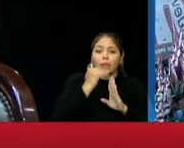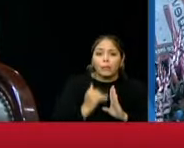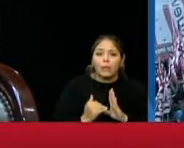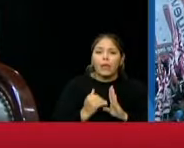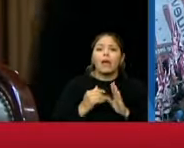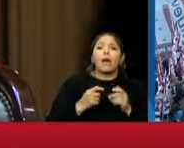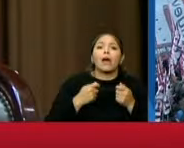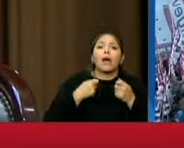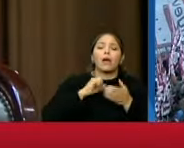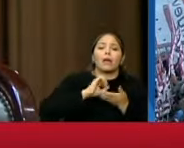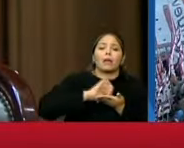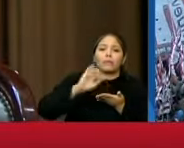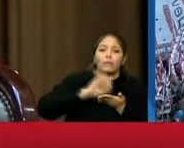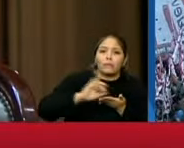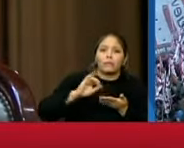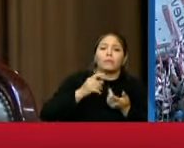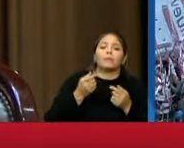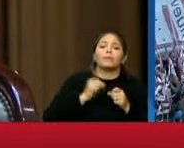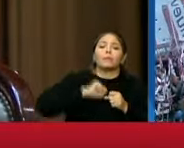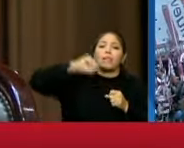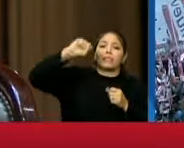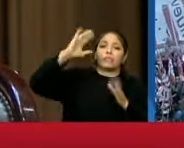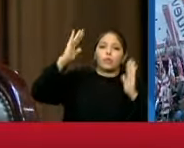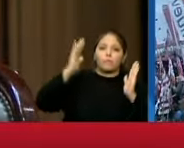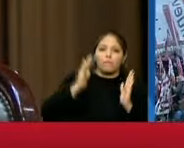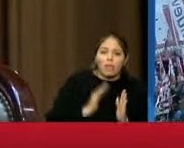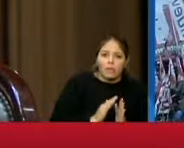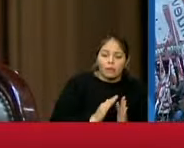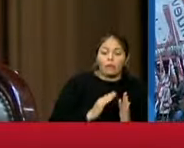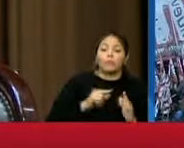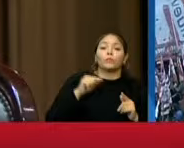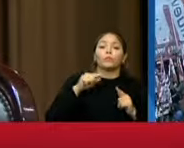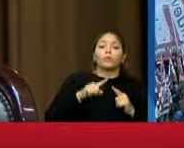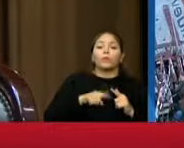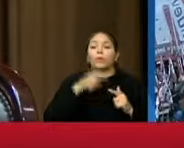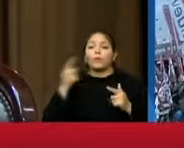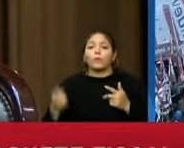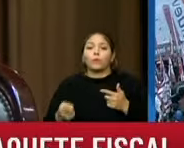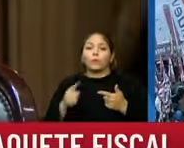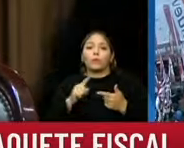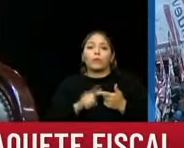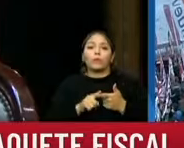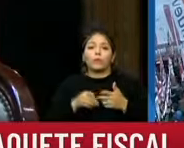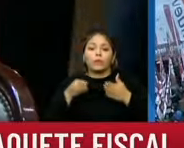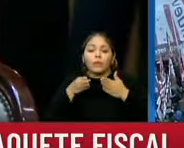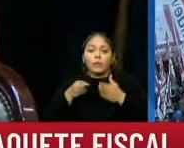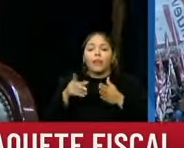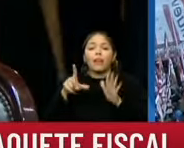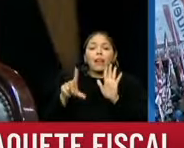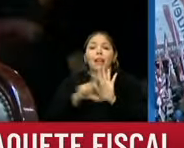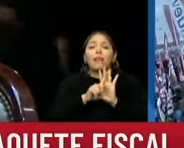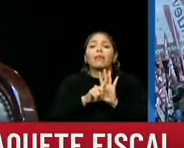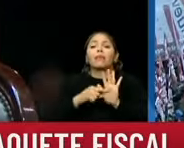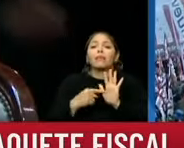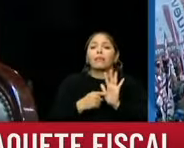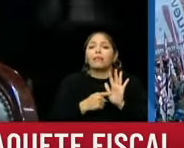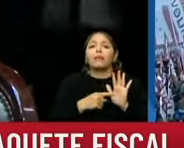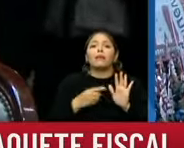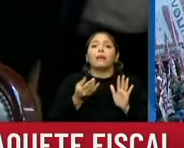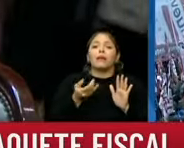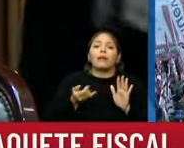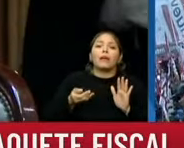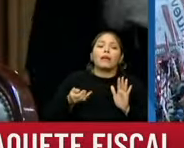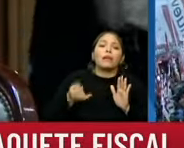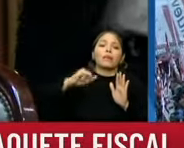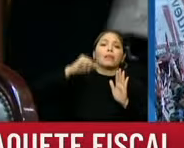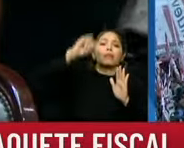Estado que trabaja de no ser despedida. Sí. Está durante cuatro años haciendo rosca, tomando un cafecito con este. Y el que va a laburar, capaz